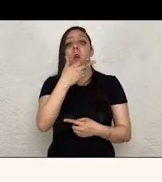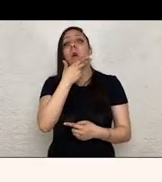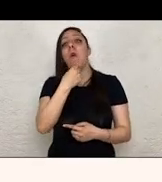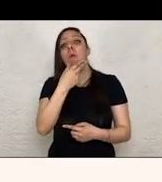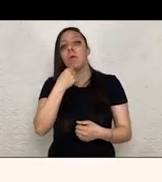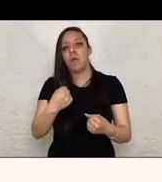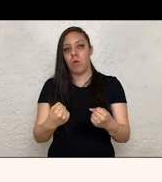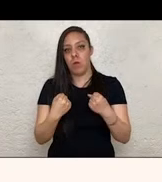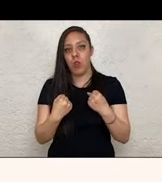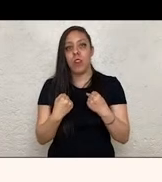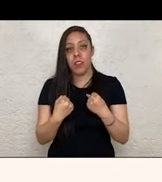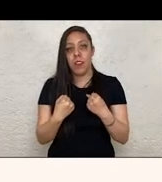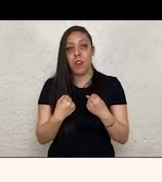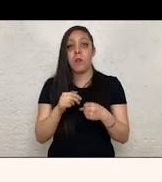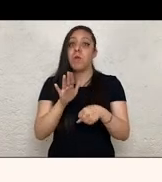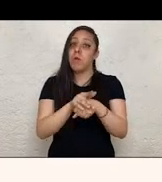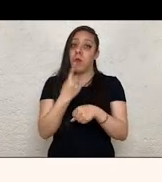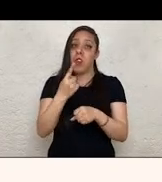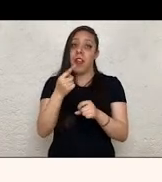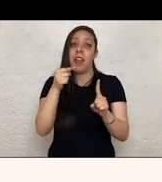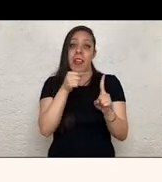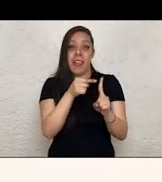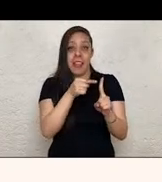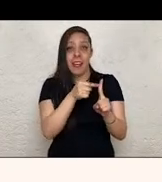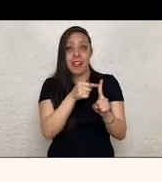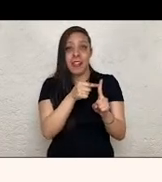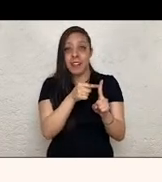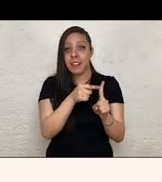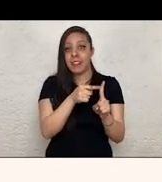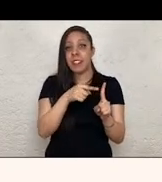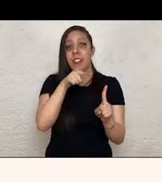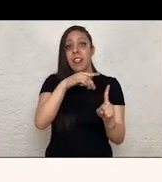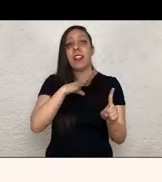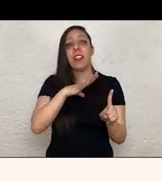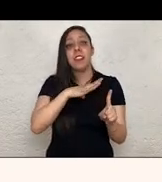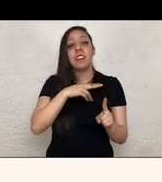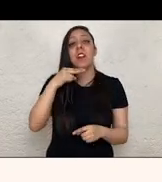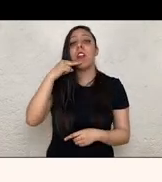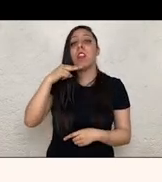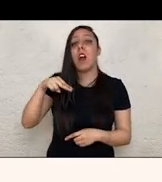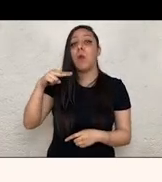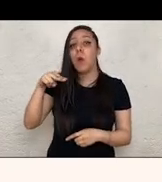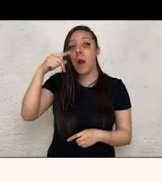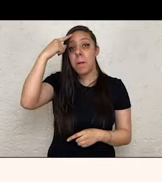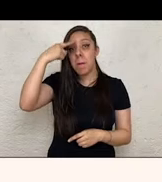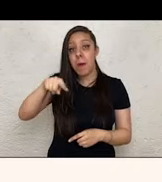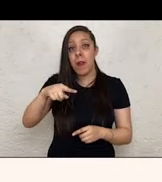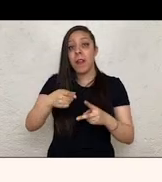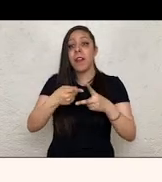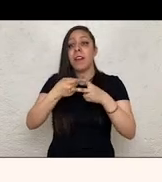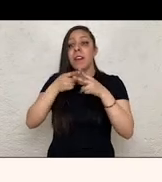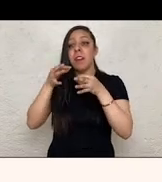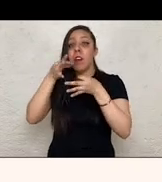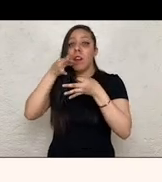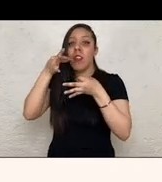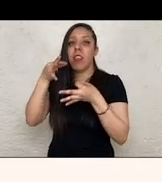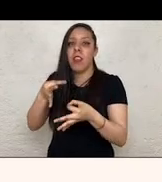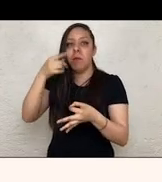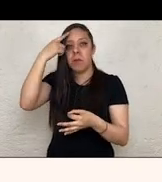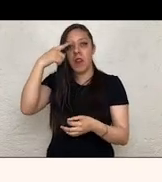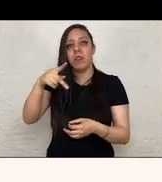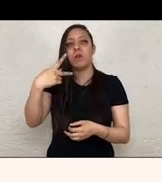con poder, porque ella hablaba fluidamente la forma más alta de náhuatl. Y si fuera